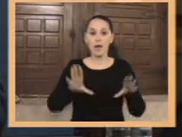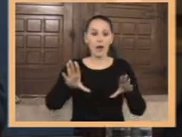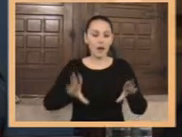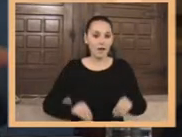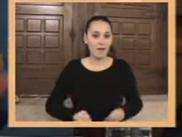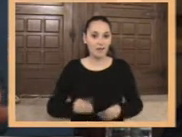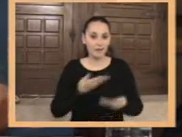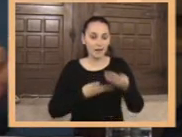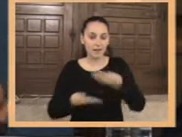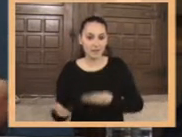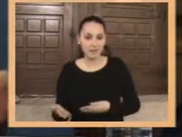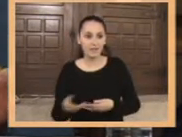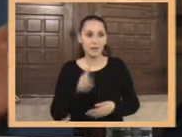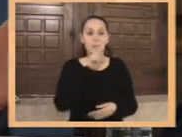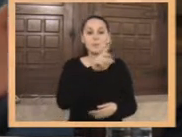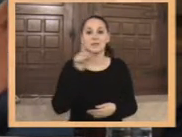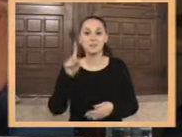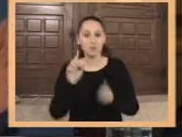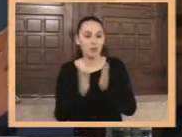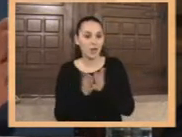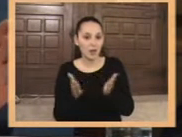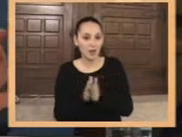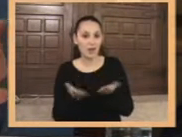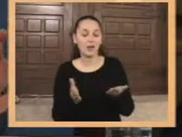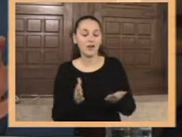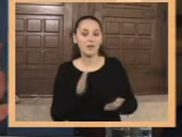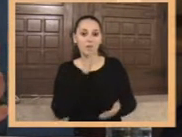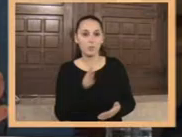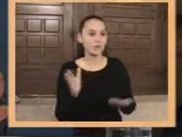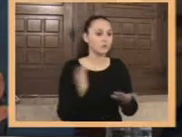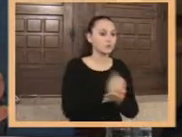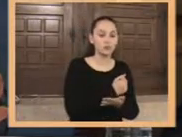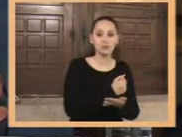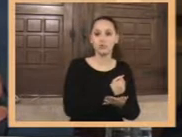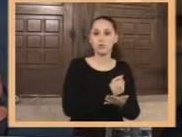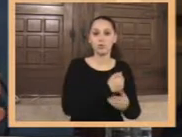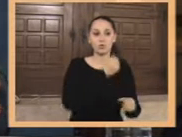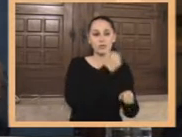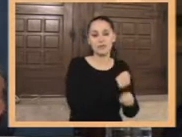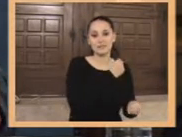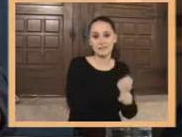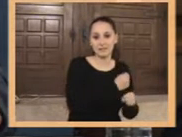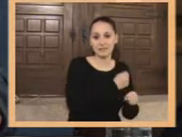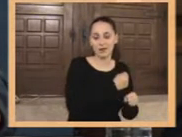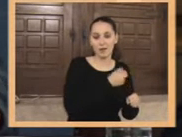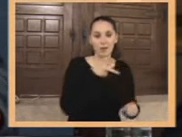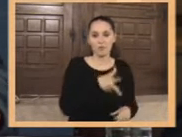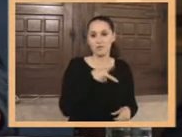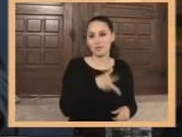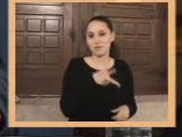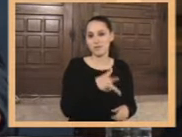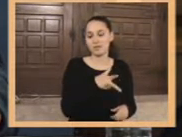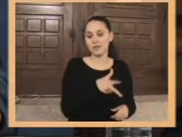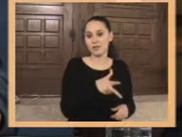agendas cuando todos tenemos por la protección, por la legislación laboral, el derecho a la asistencia a